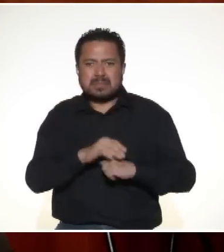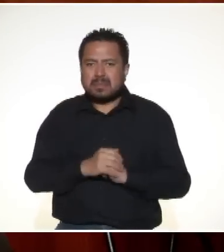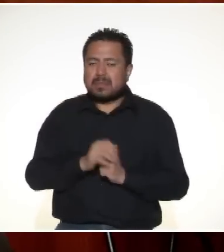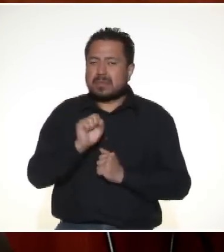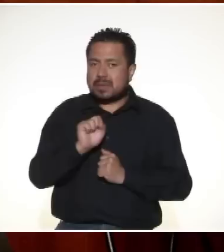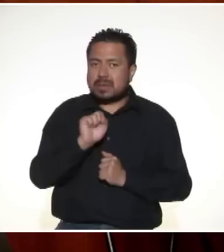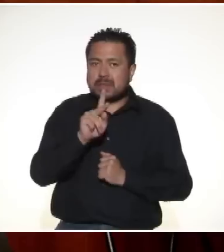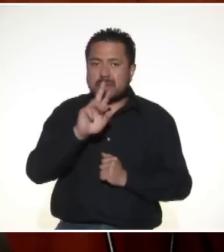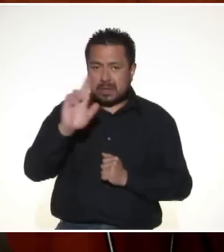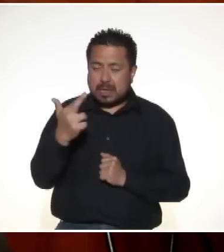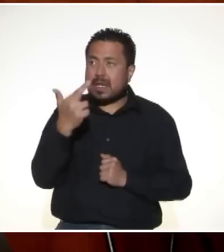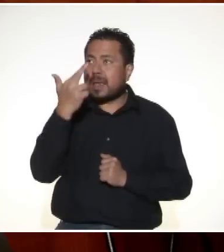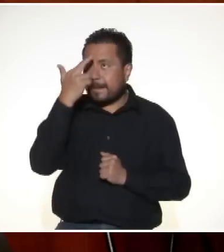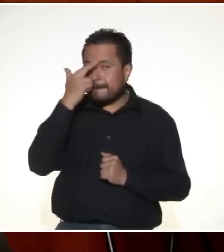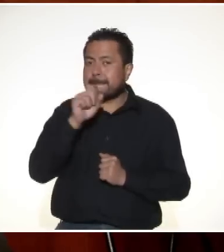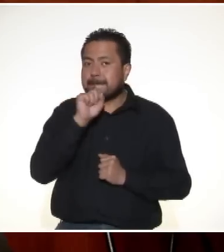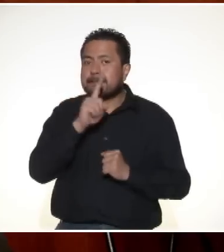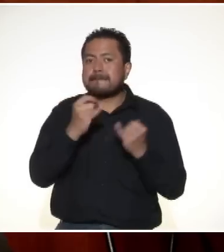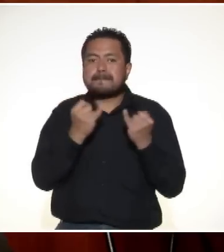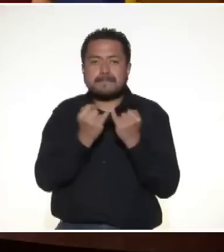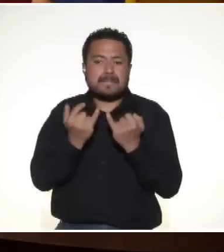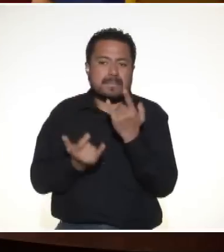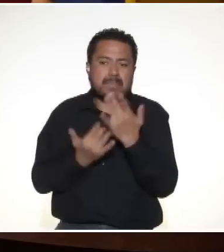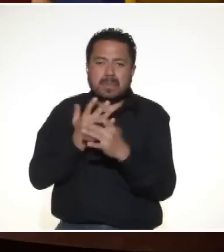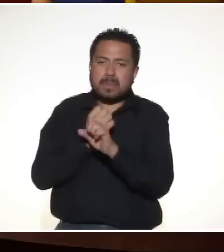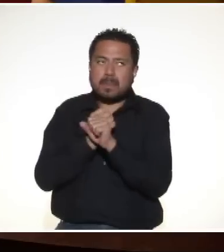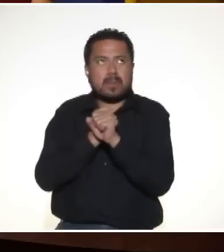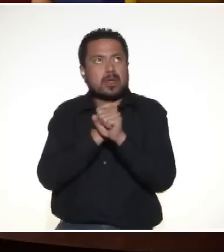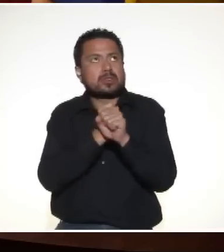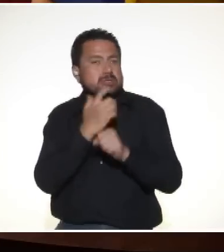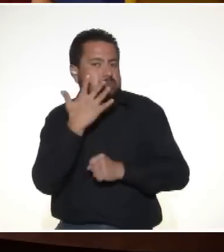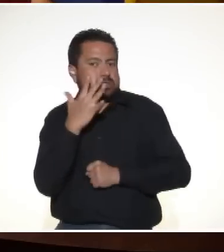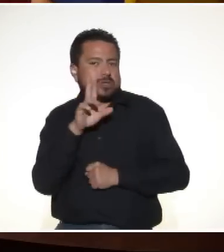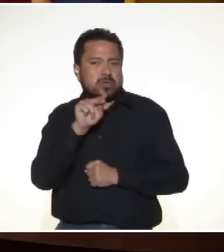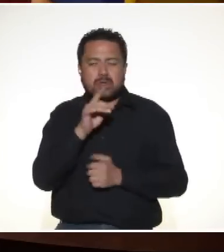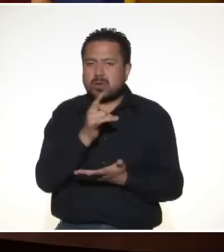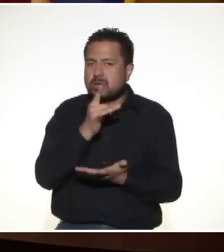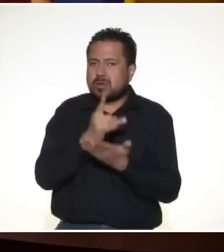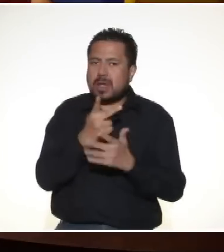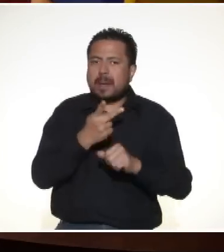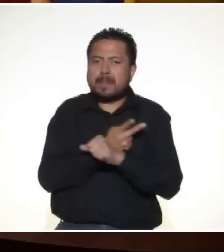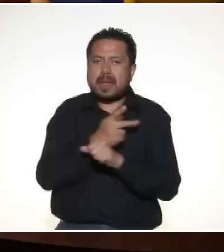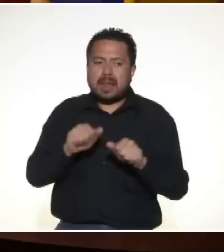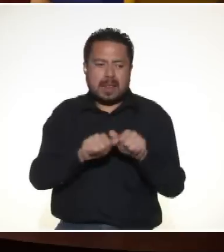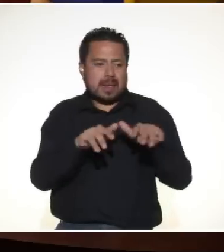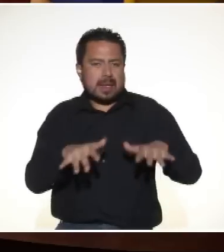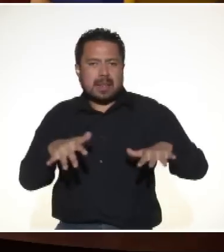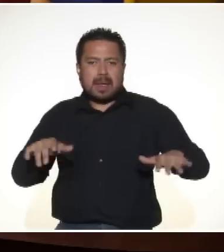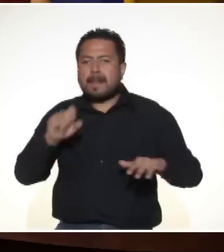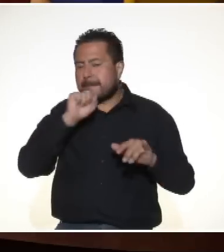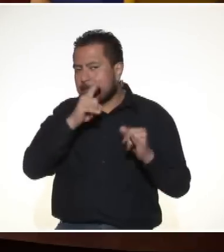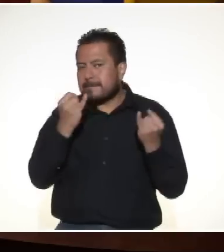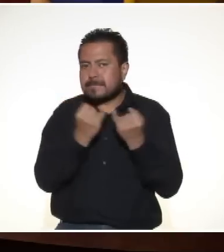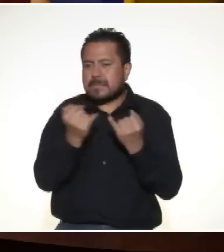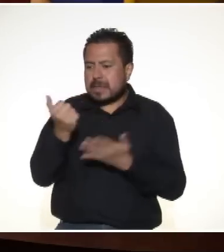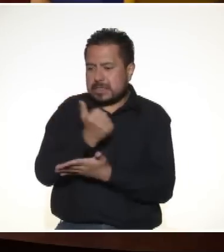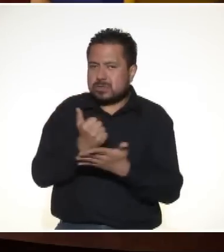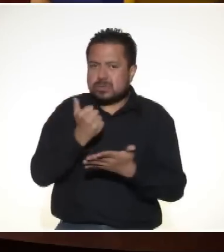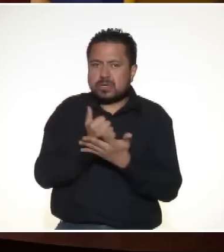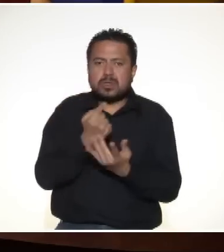Y recordar que quemadura y protección solar no solo sucede en la playa, también en la ciudad los niños van a